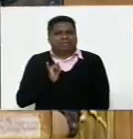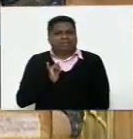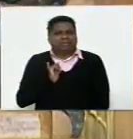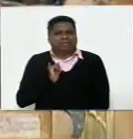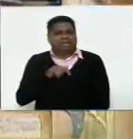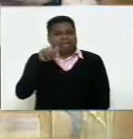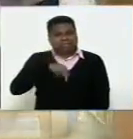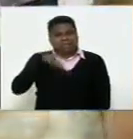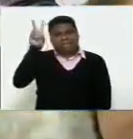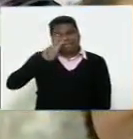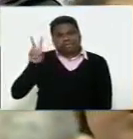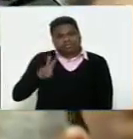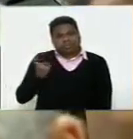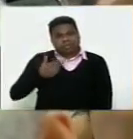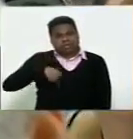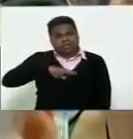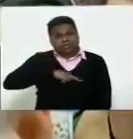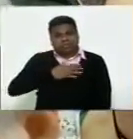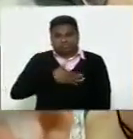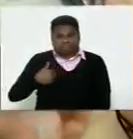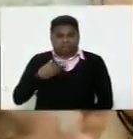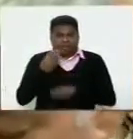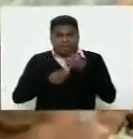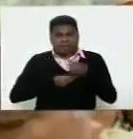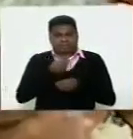en Venezuela. Y por eso quieren hacer